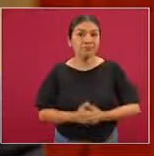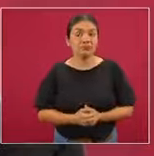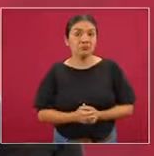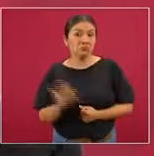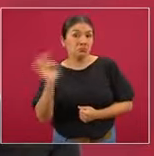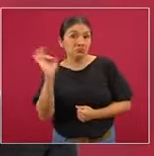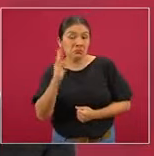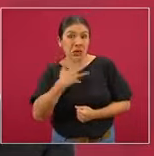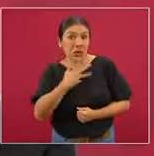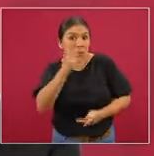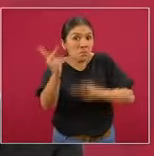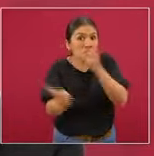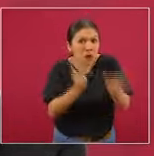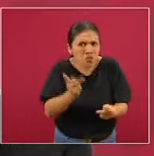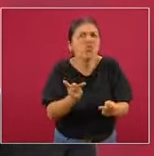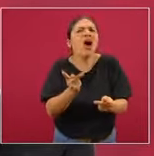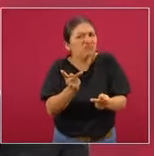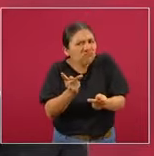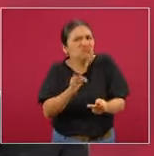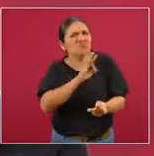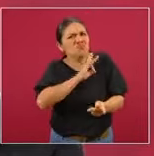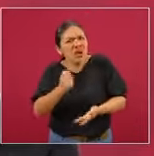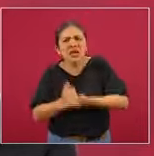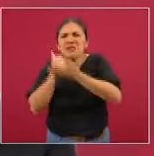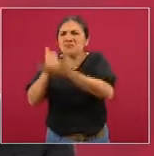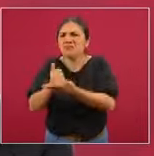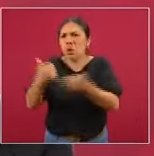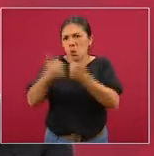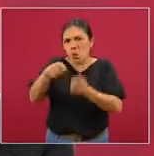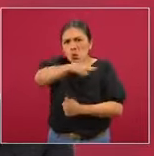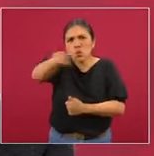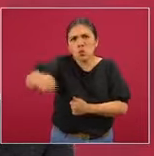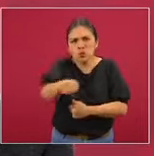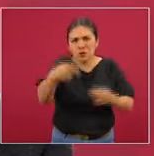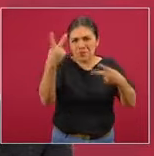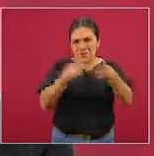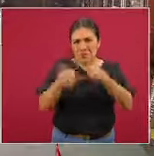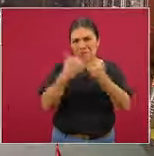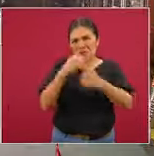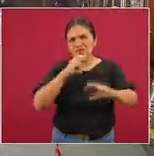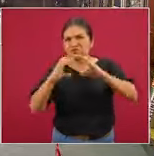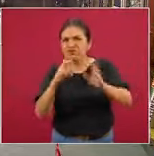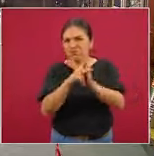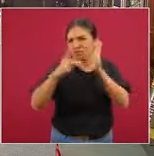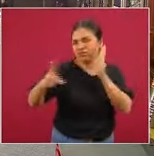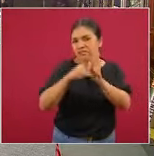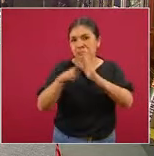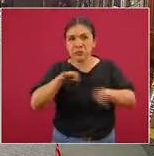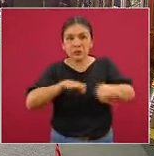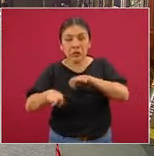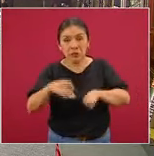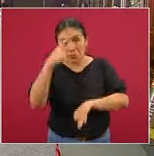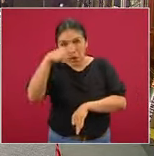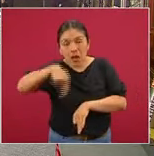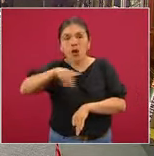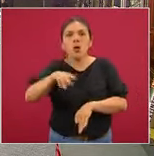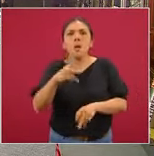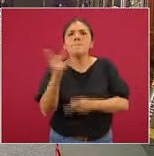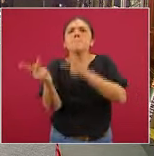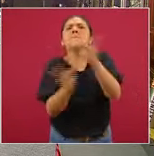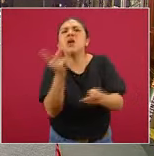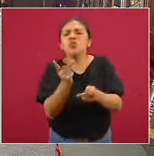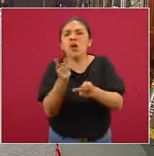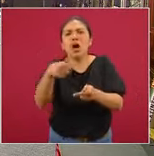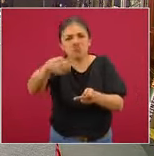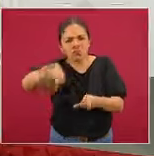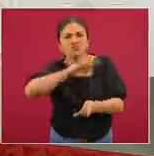Quizás si tienen alguna pregunta, pueden auxiliarse de ustedes que son comunicadores y comunicadoras para que pongan la pregunta